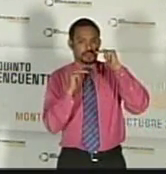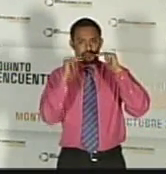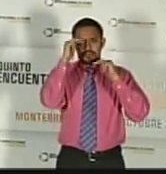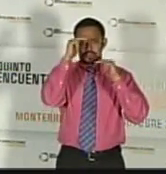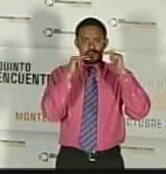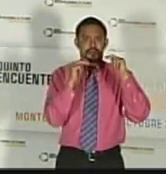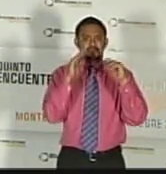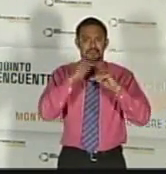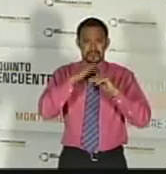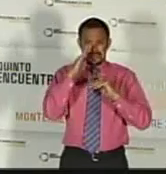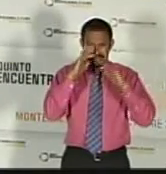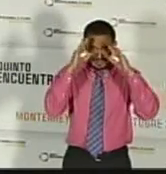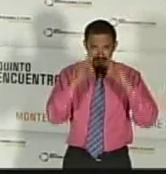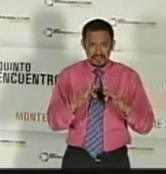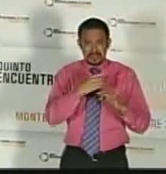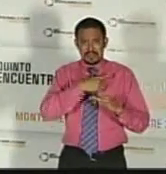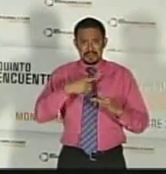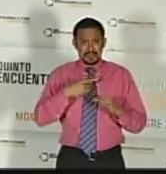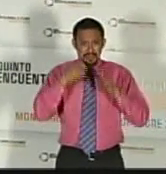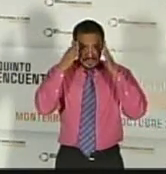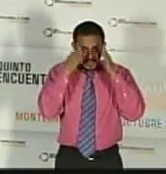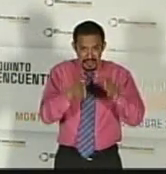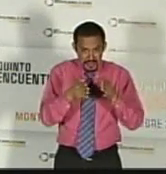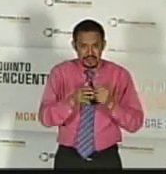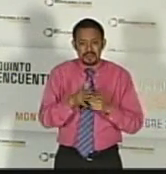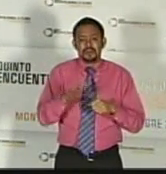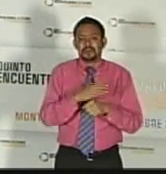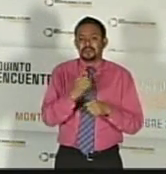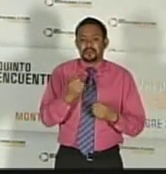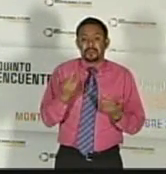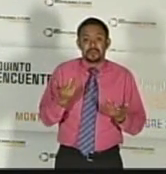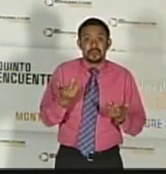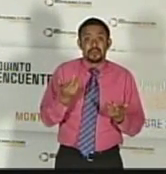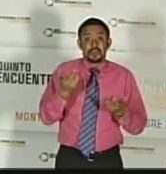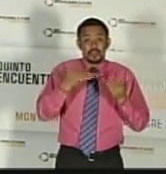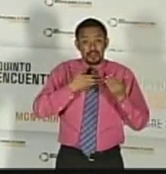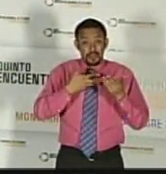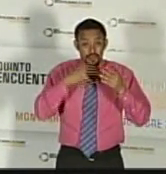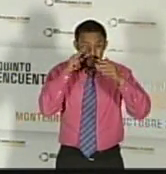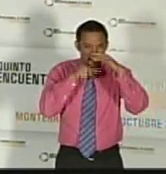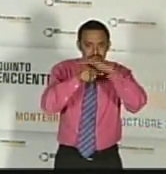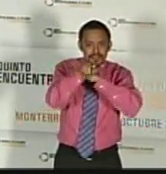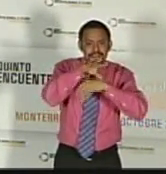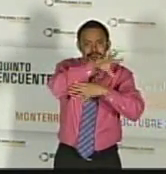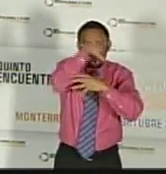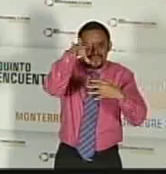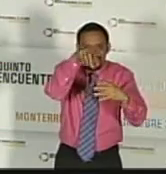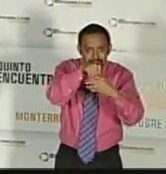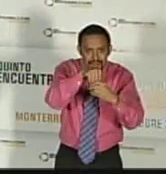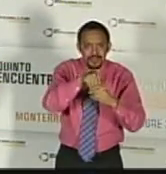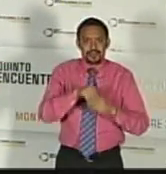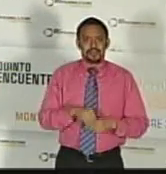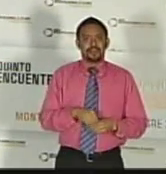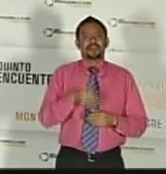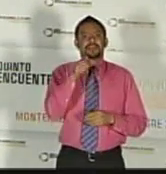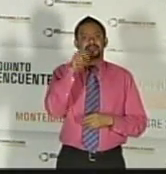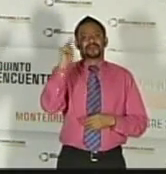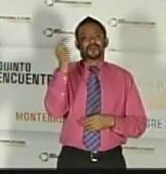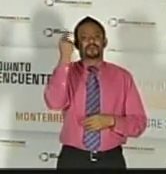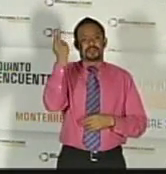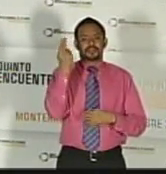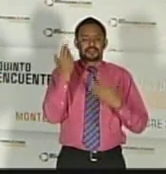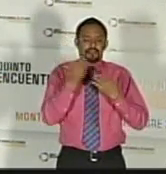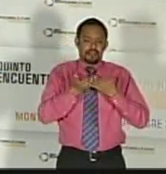uno que ser, de tal manera que es casi imposible tener una visión del todo en las universidades